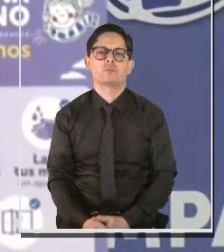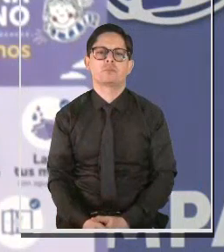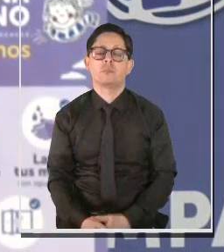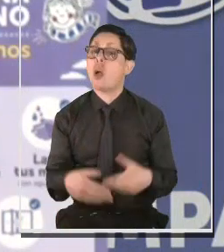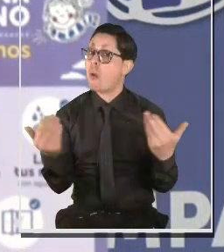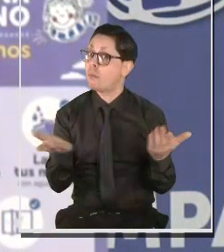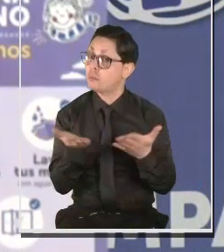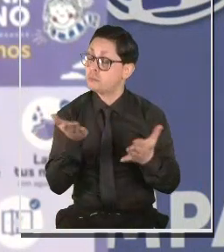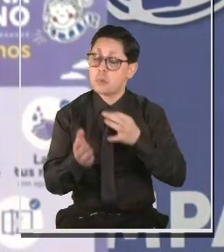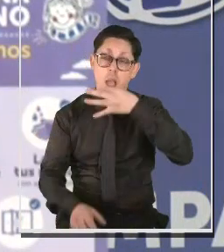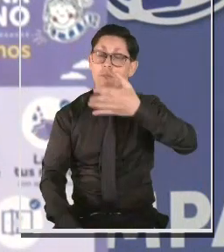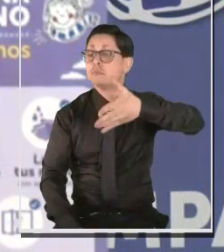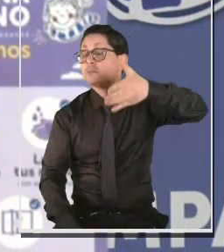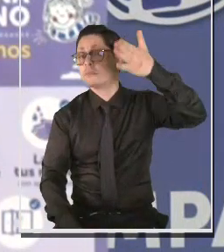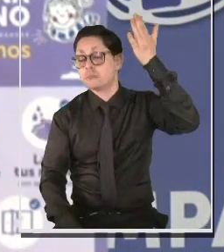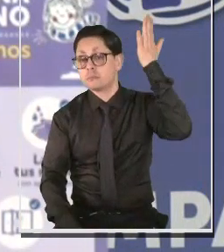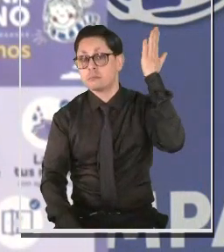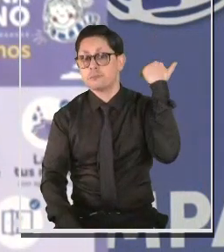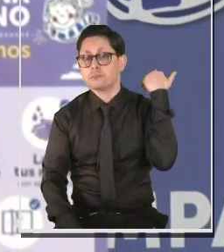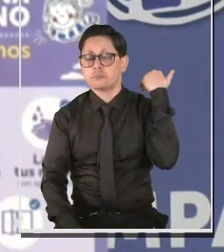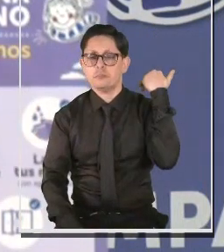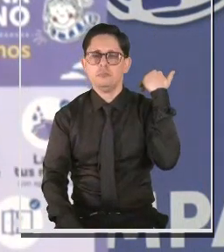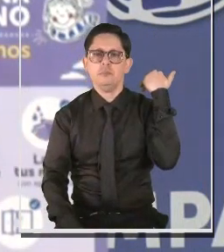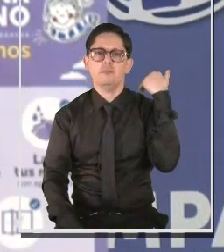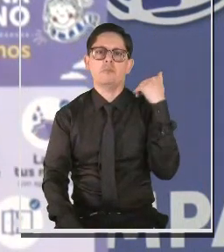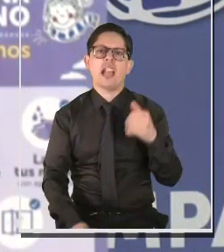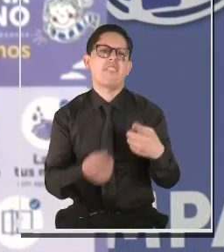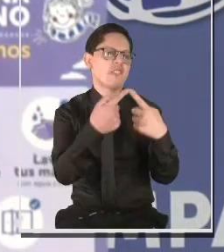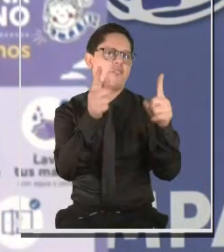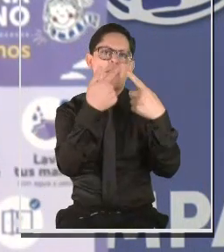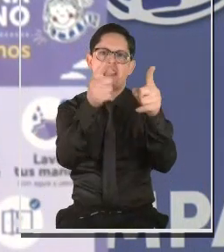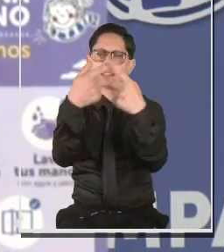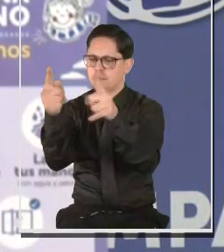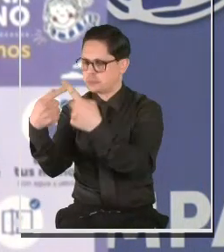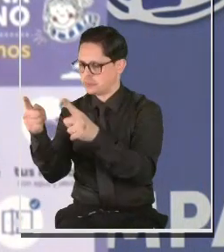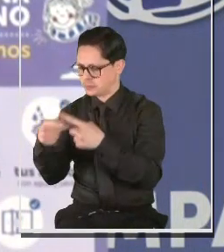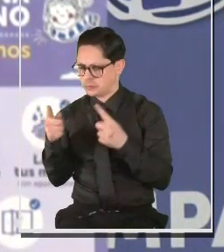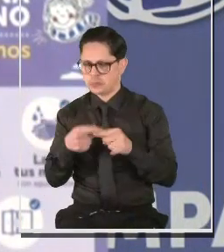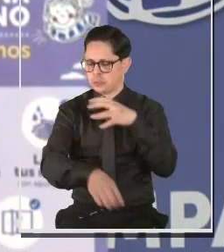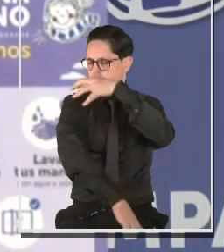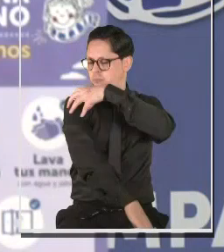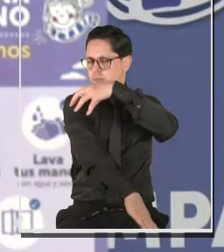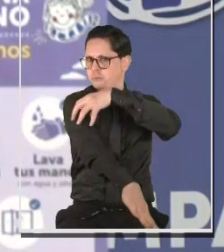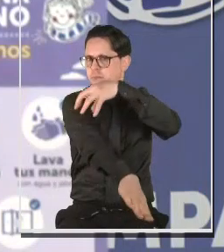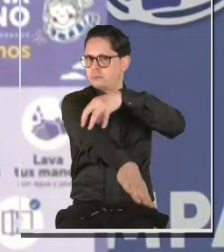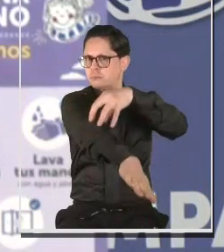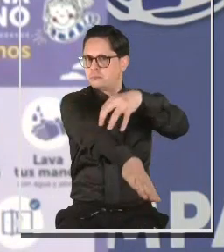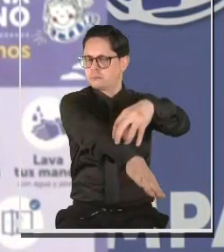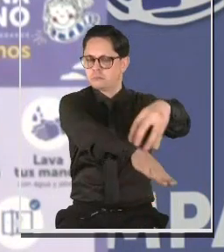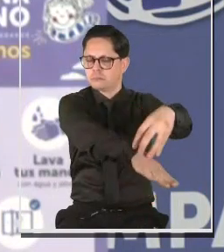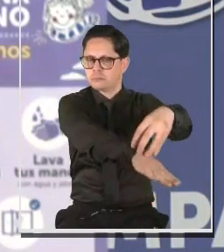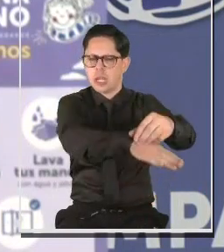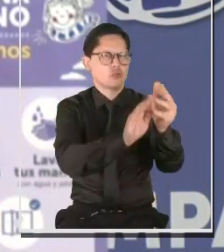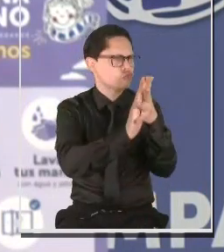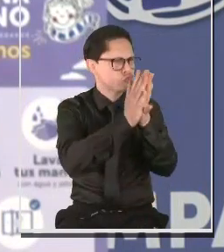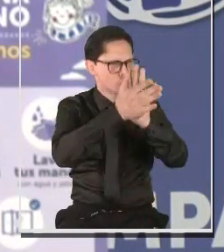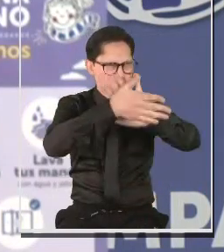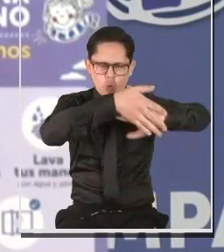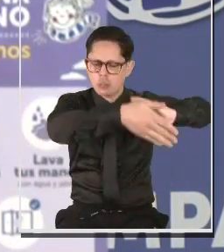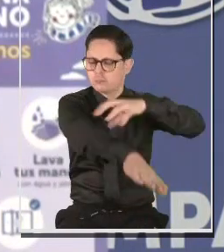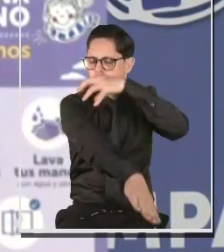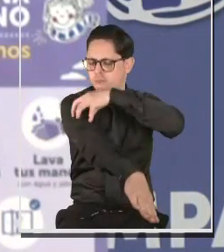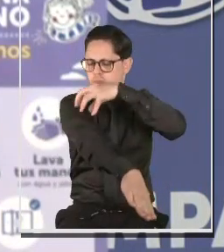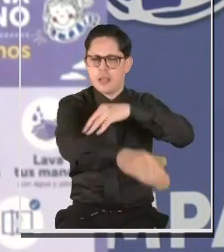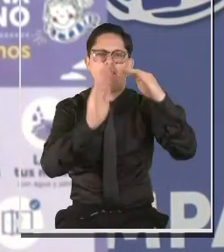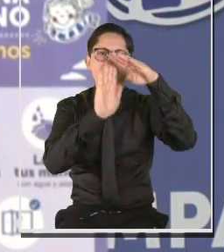como les estábamos diciendo ha habido una variabilidad importante entre las regiones pero en todas las regiones